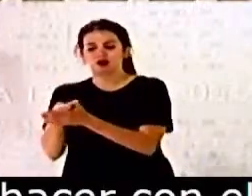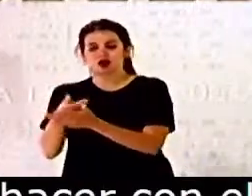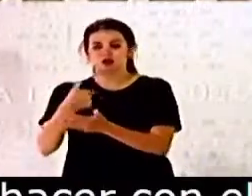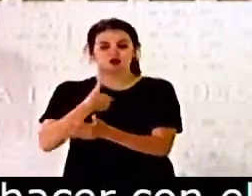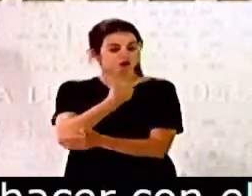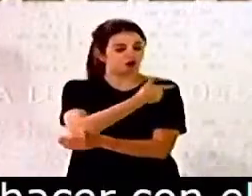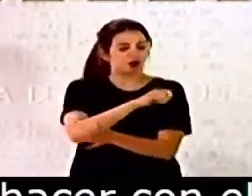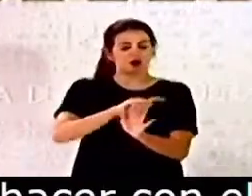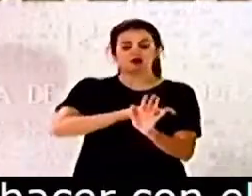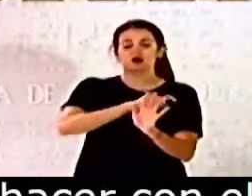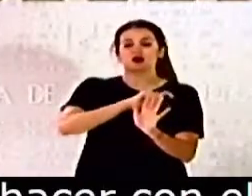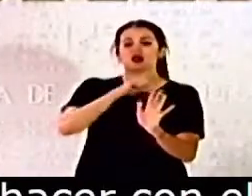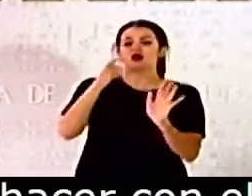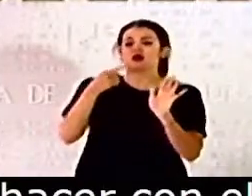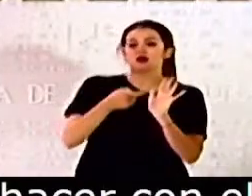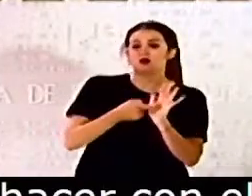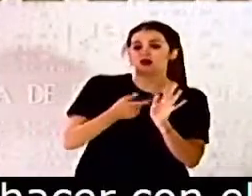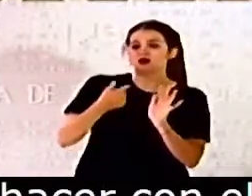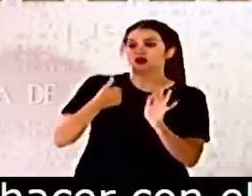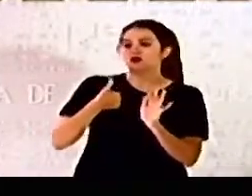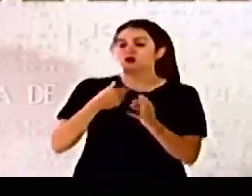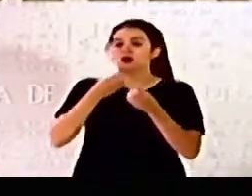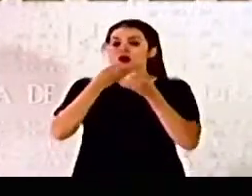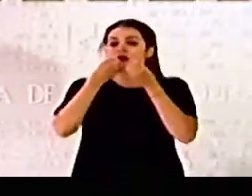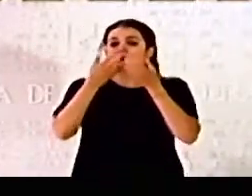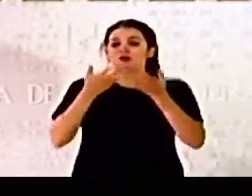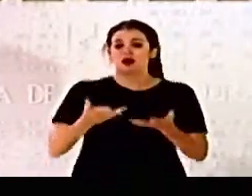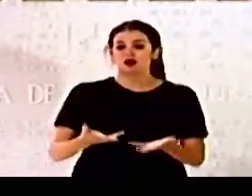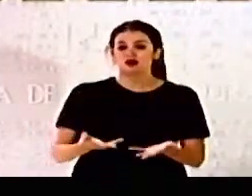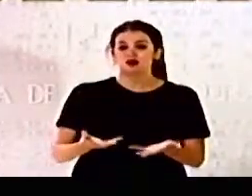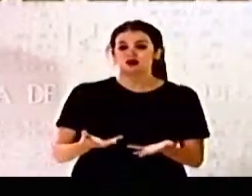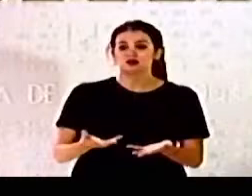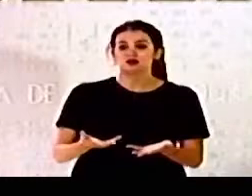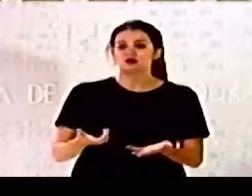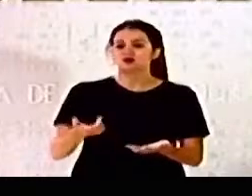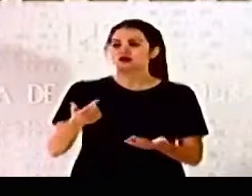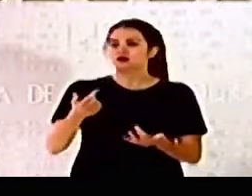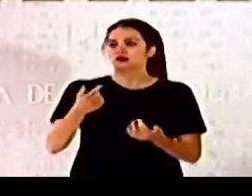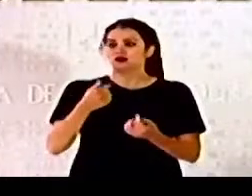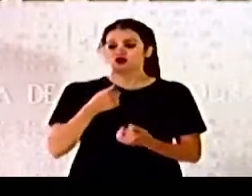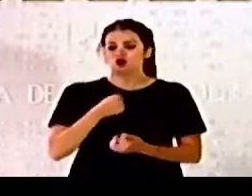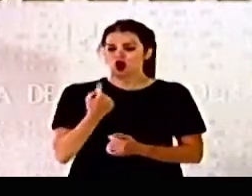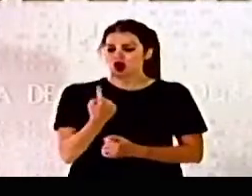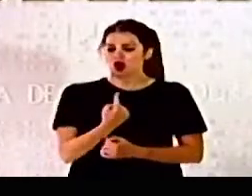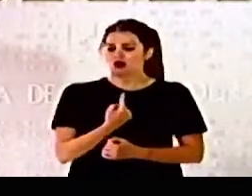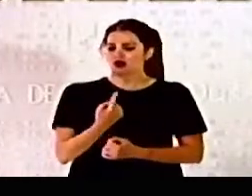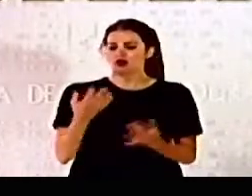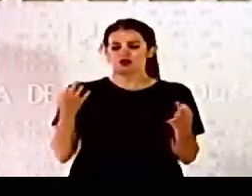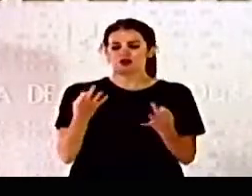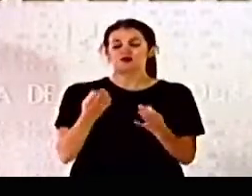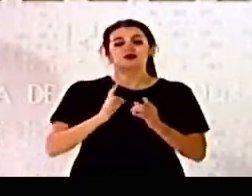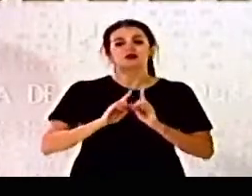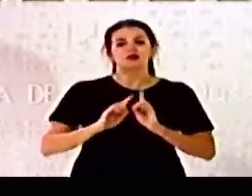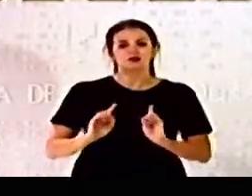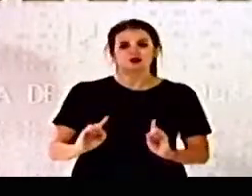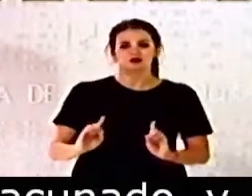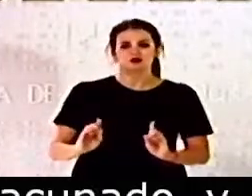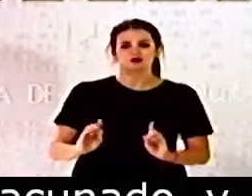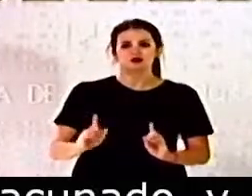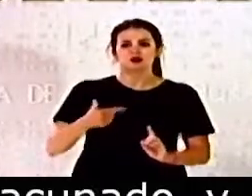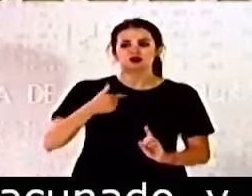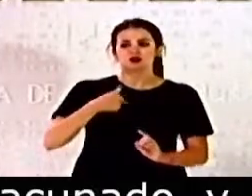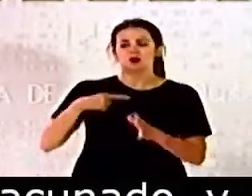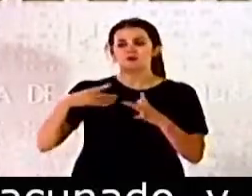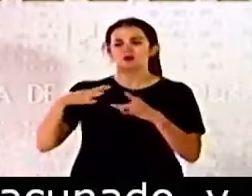vacunado y no tengo infección y no tengo que estar aislado, pues podré ir a